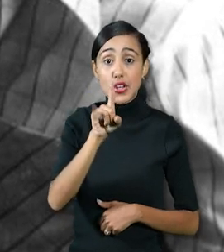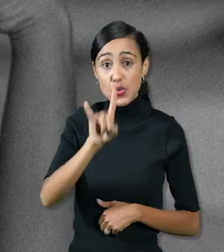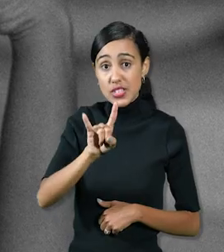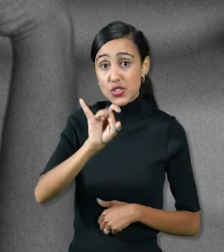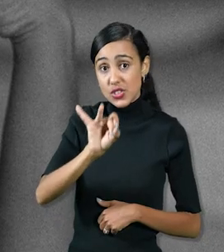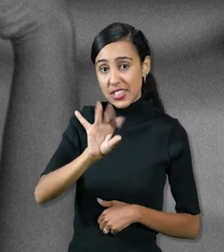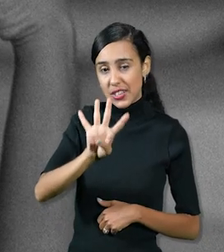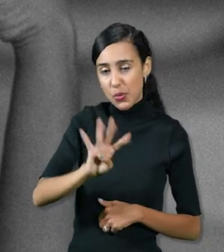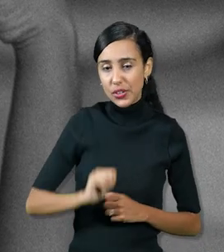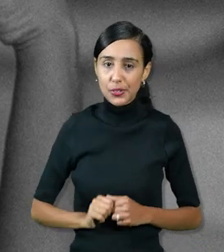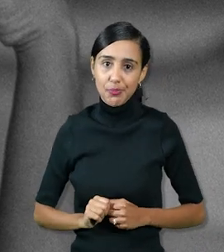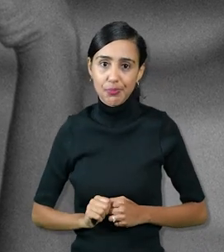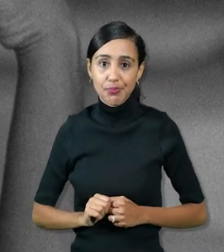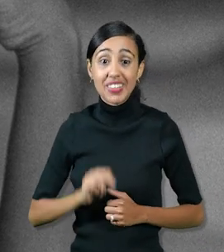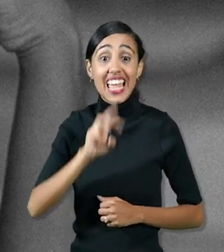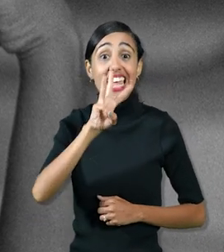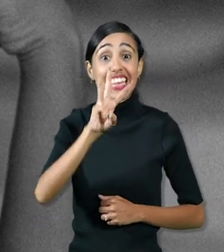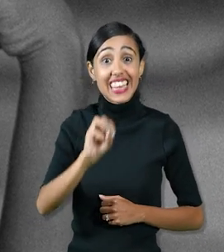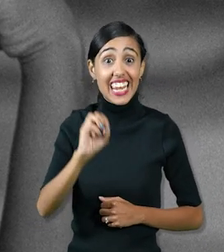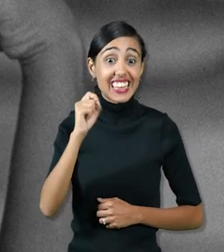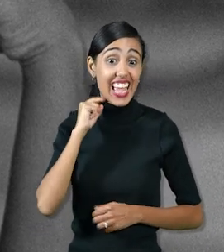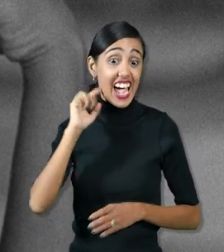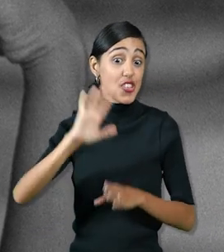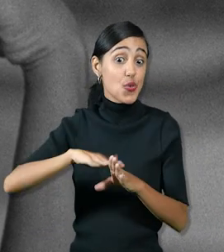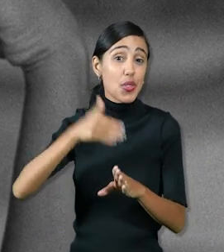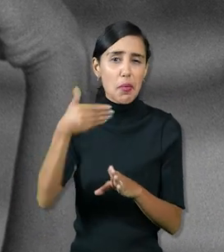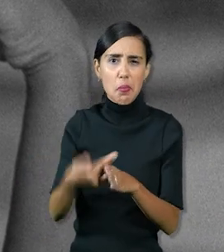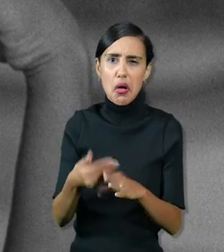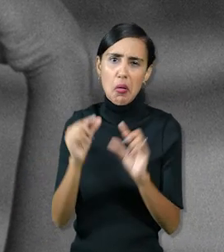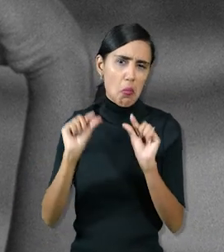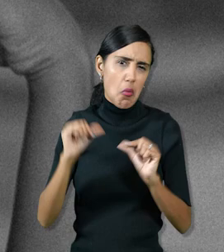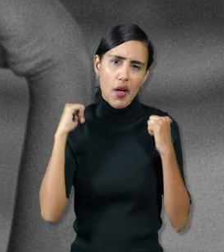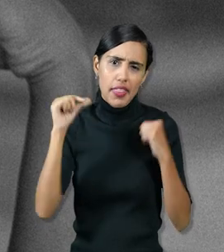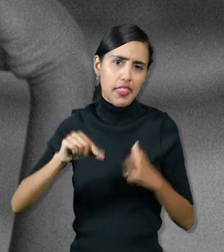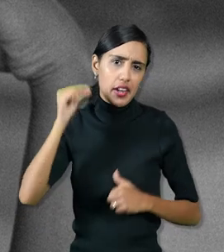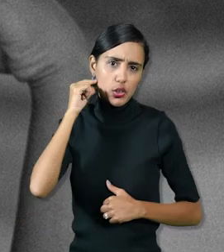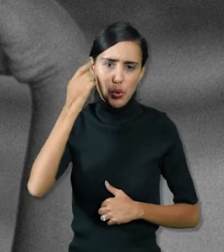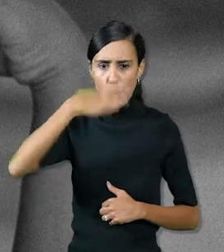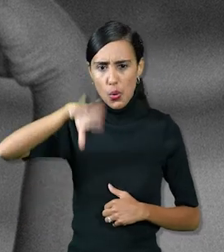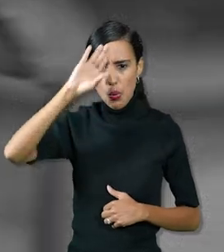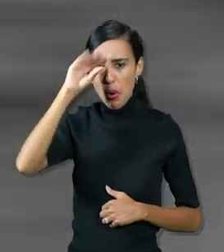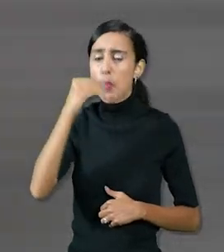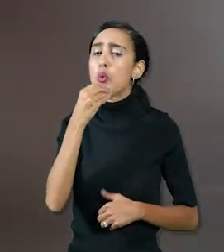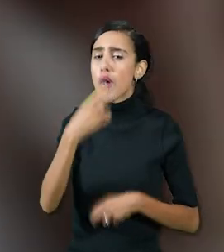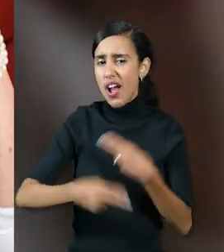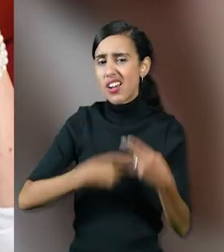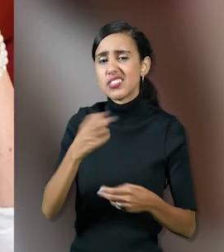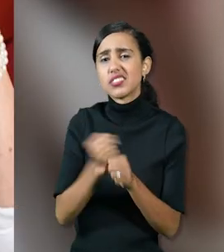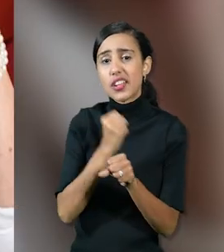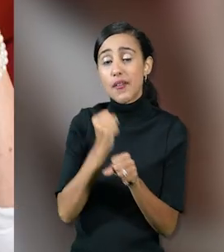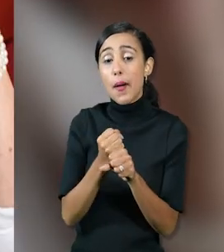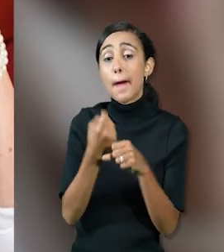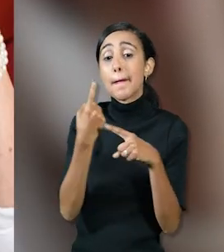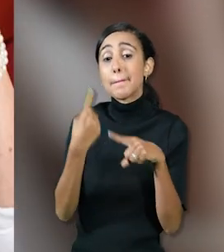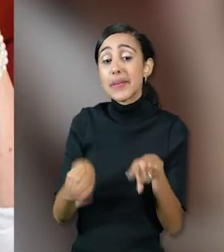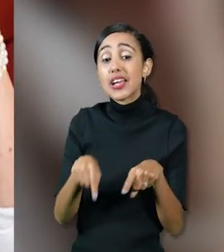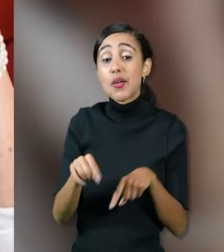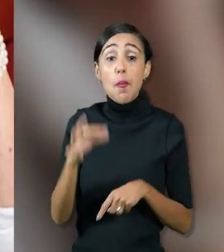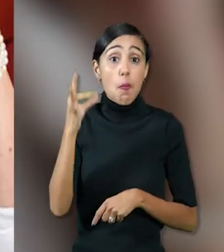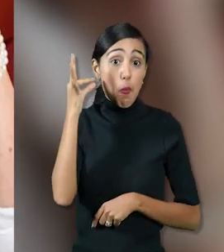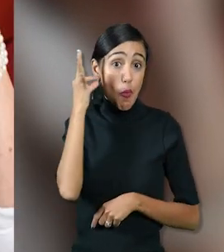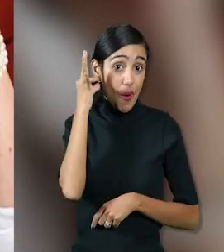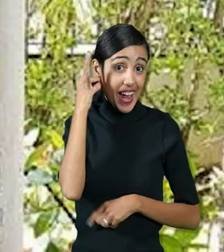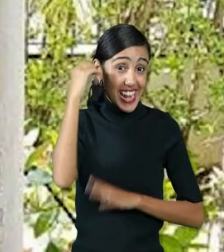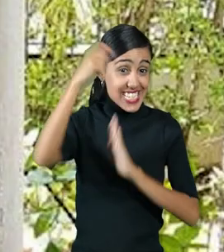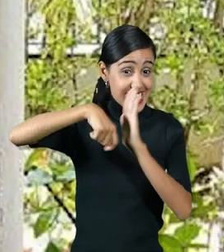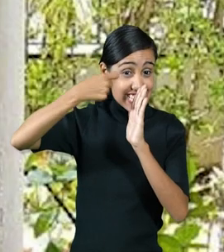1974. En los 30 años siguientes, muy pocas directoras cubanas pudieron realizar sus obras. Pero el panorama de la mujer en el